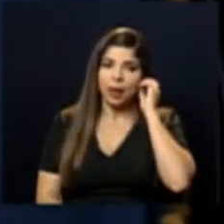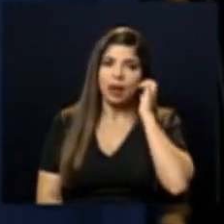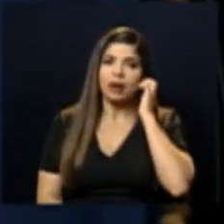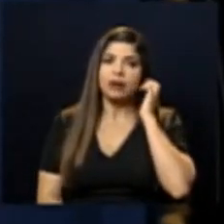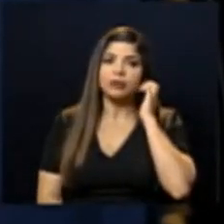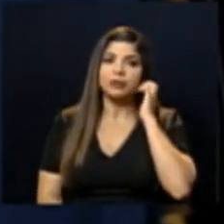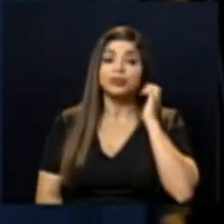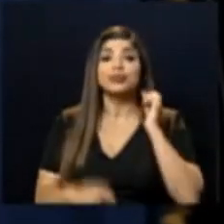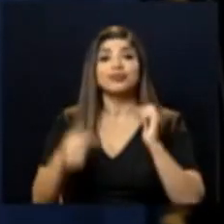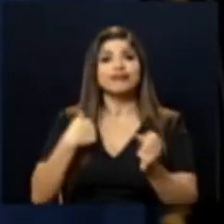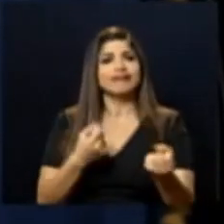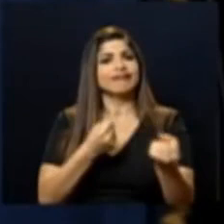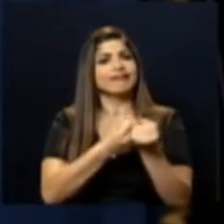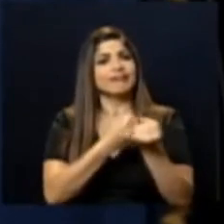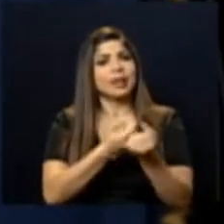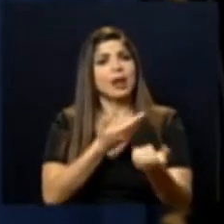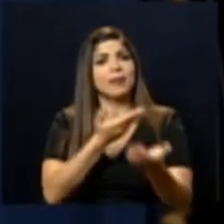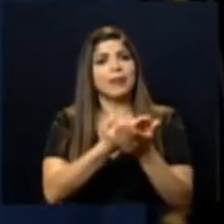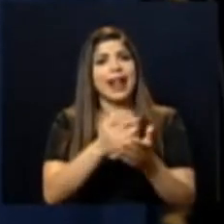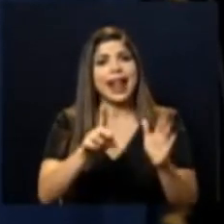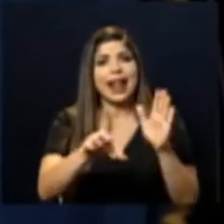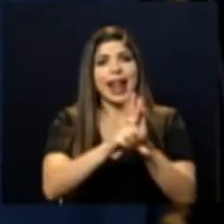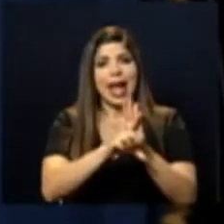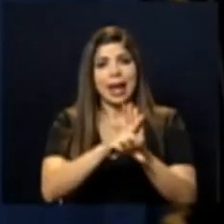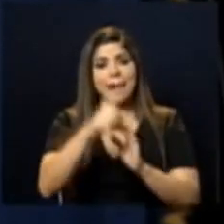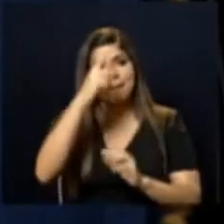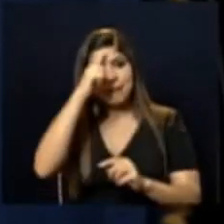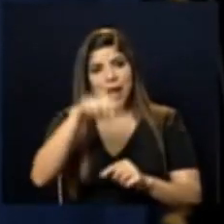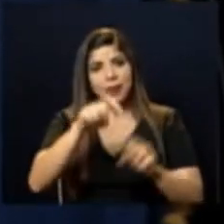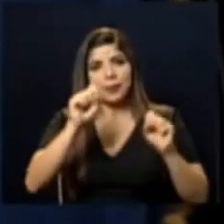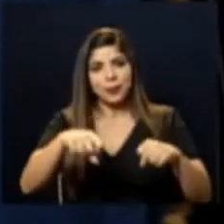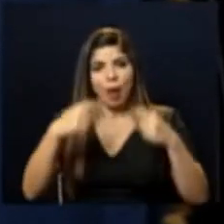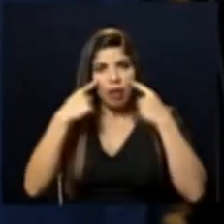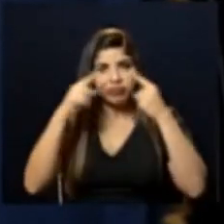Respaldo la iniciativa de ley para que esto sea una realidad.